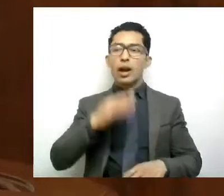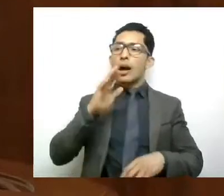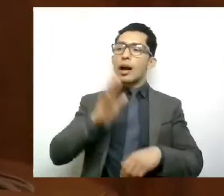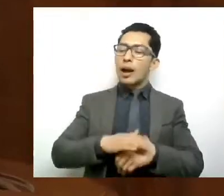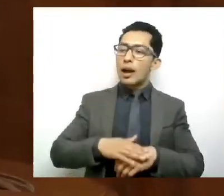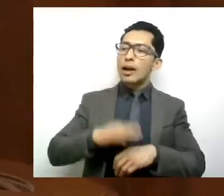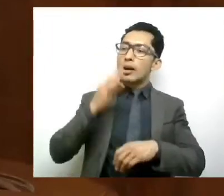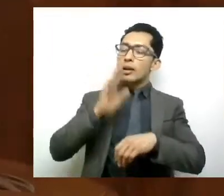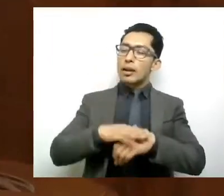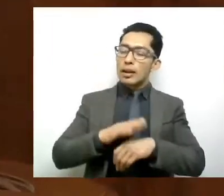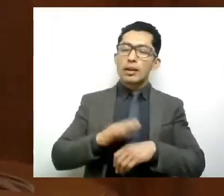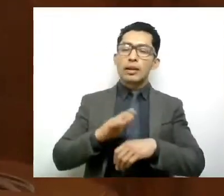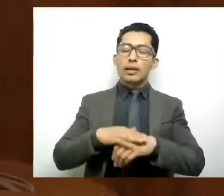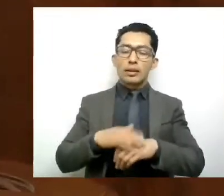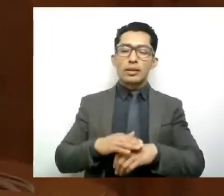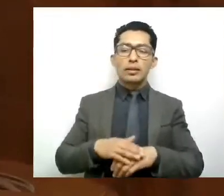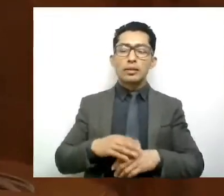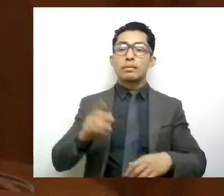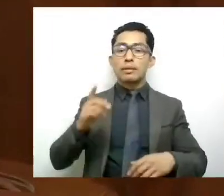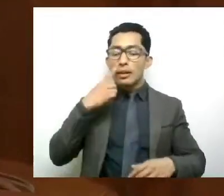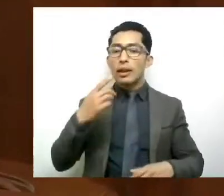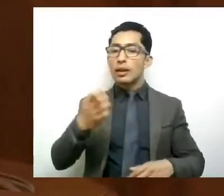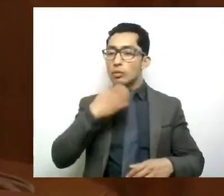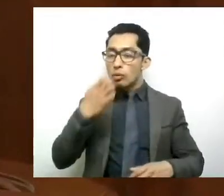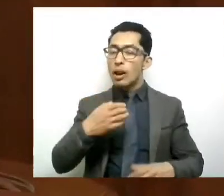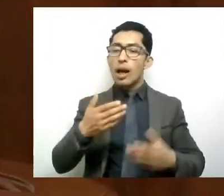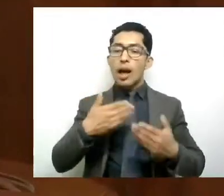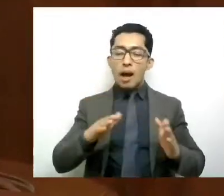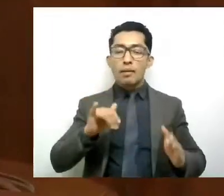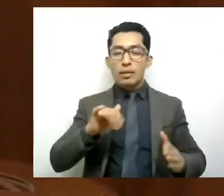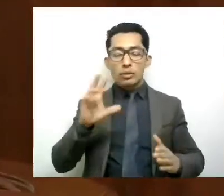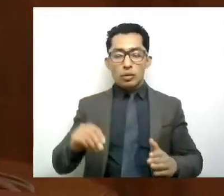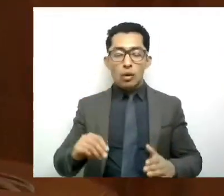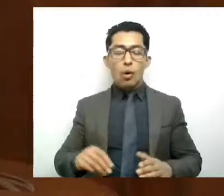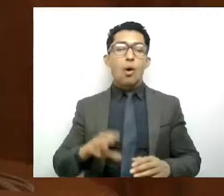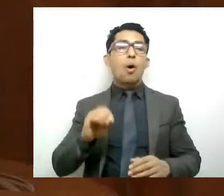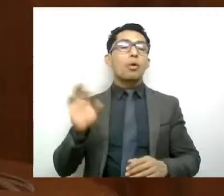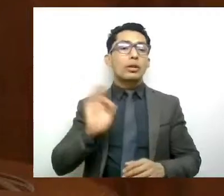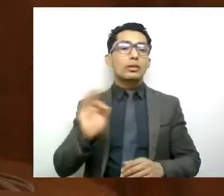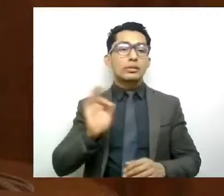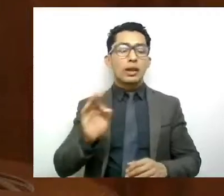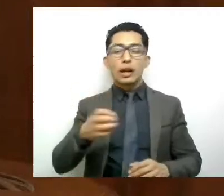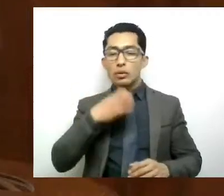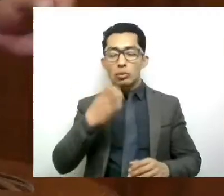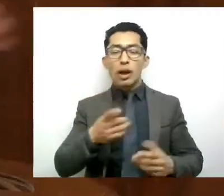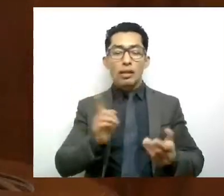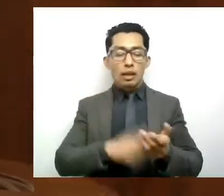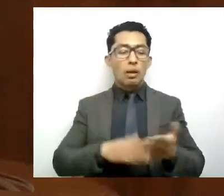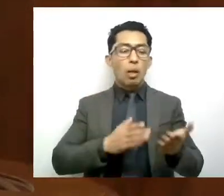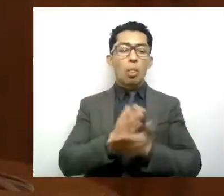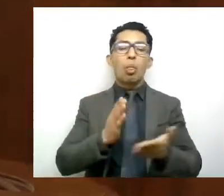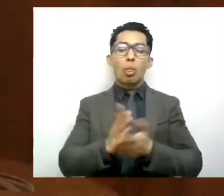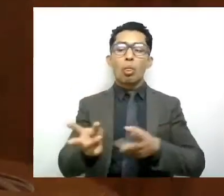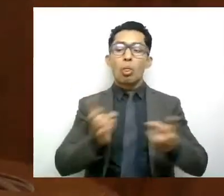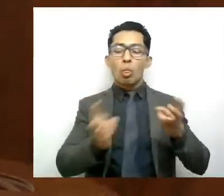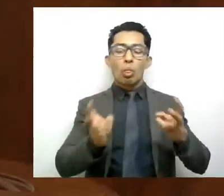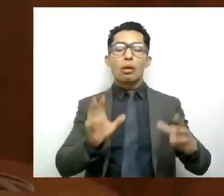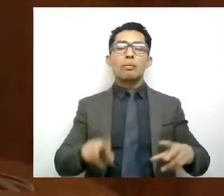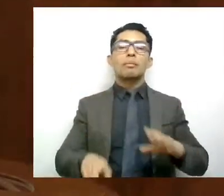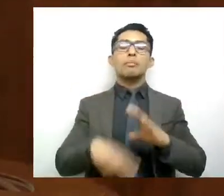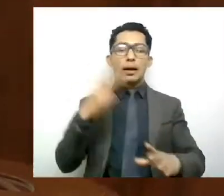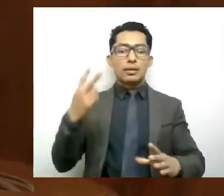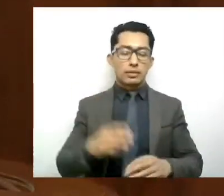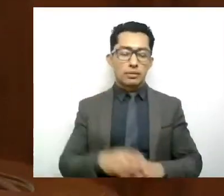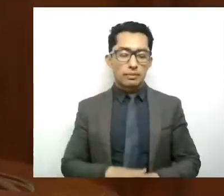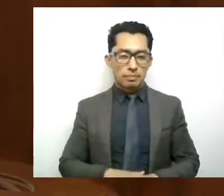vecinos en que las escuelas se encuentran abiertas o han sido saqueadas. Y este impacto tiene